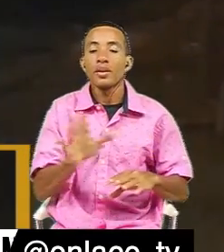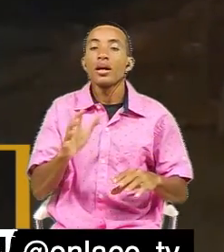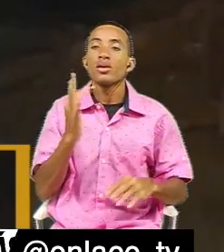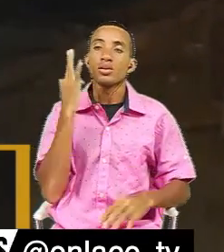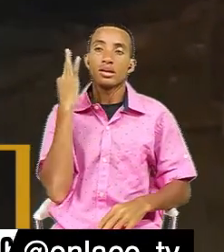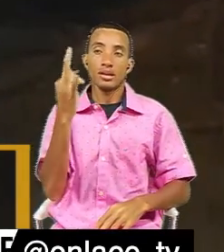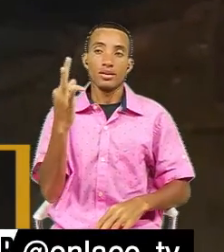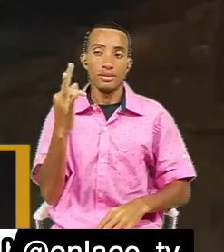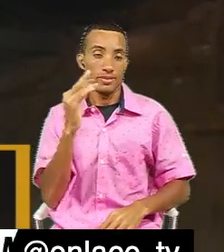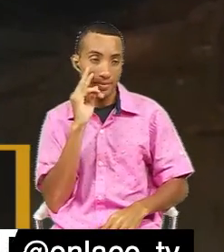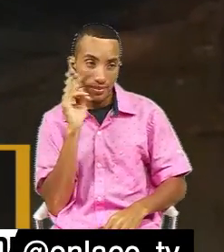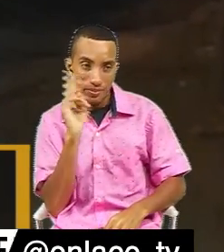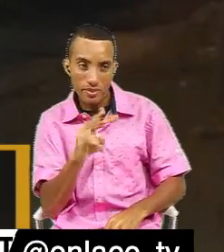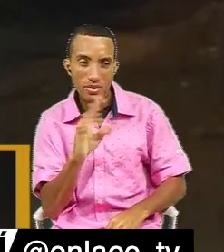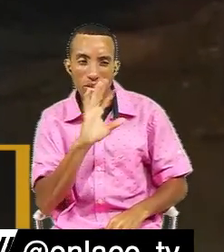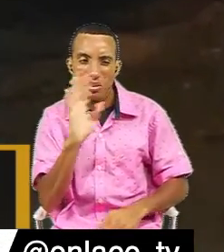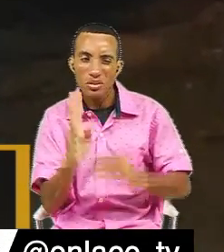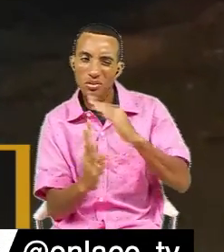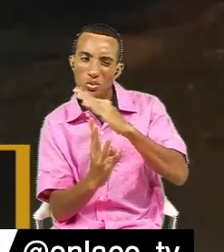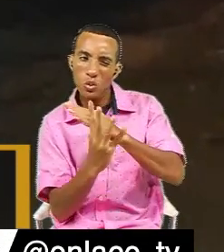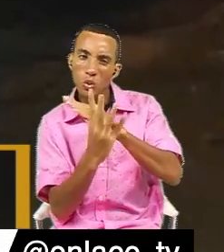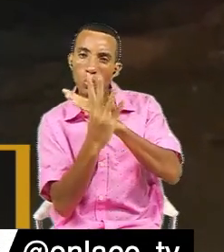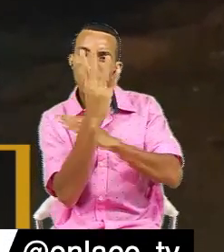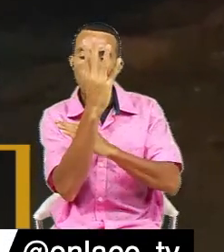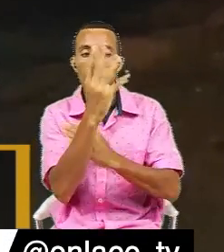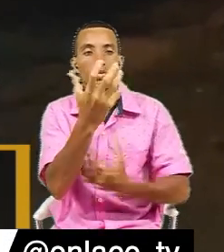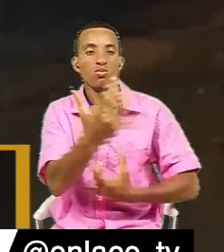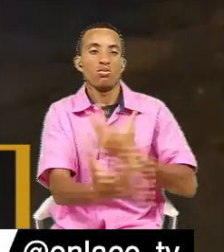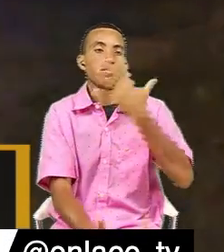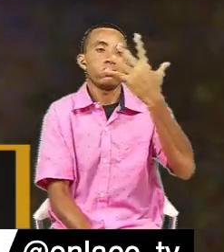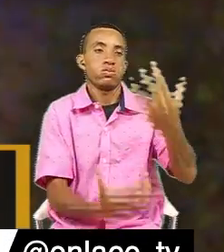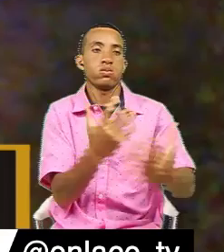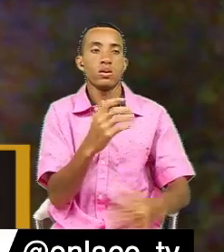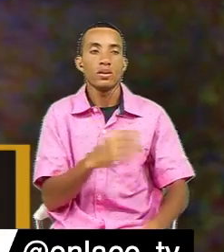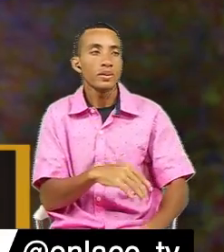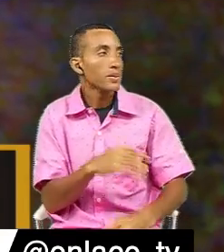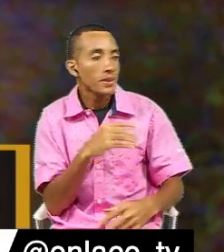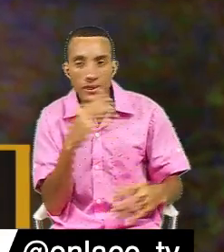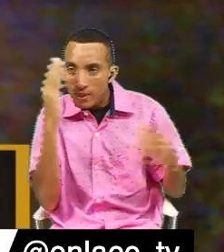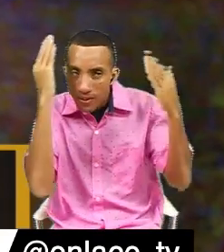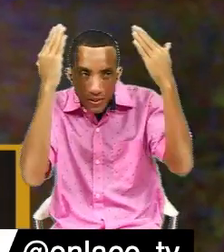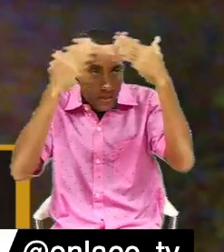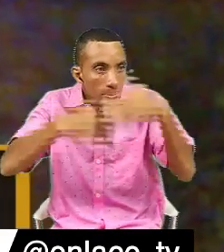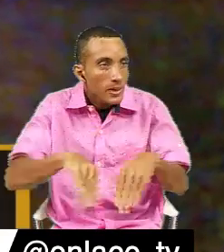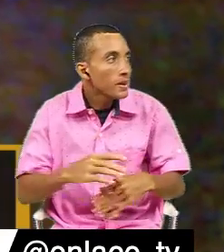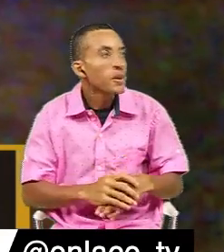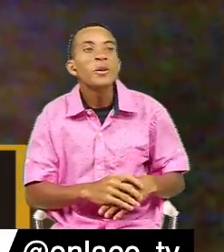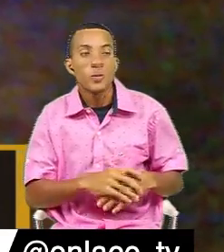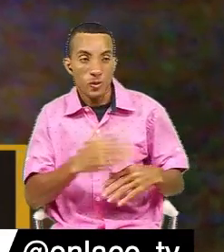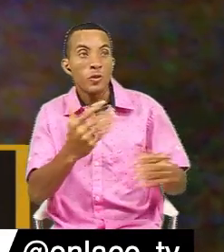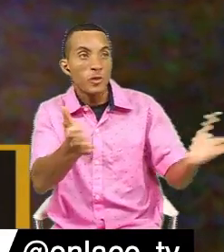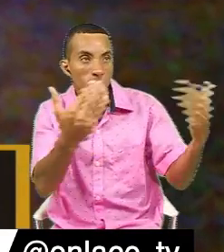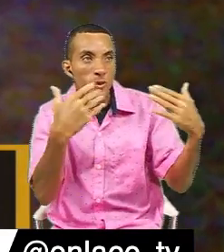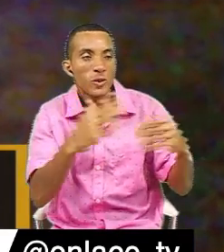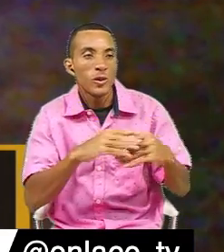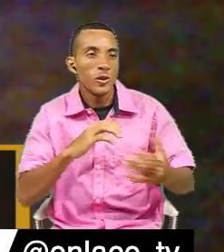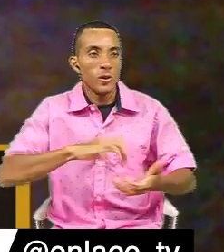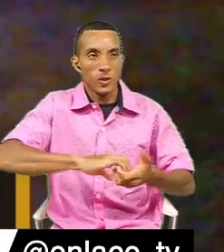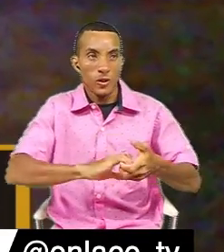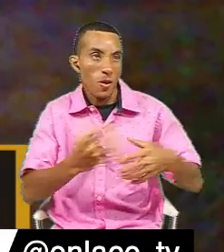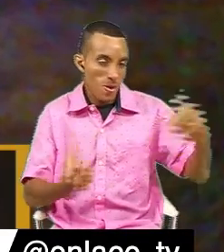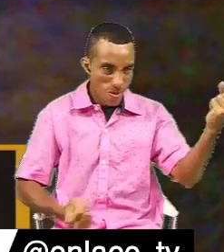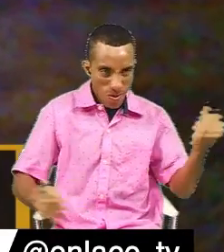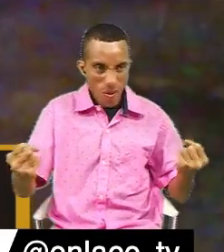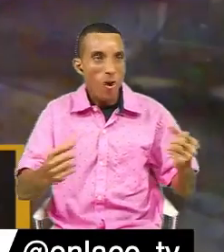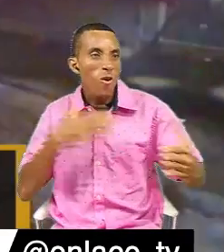que ese ocurrió hacia las 4 de la madrugada, momento que aprovecharon los desconocidos para interceptar el vehículo y quemarlo. Por fortuna, el conductor no se